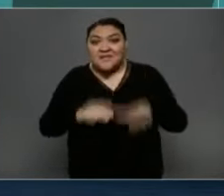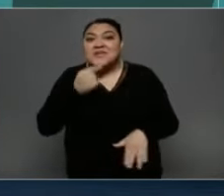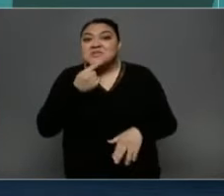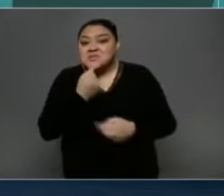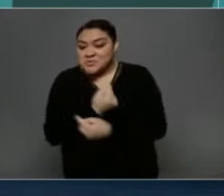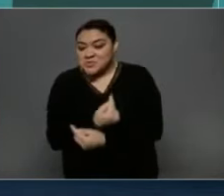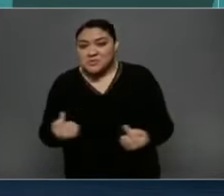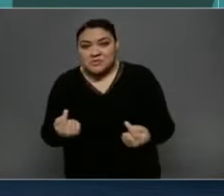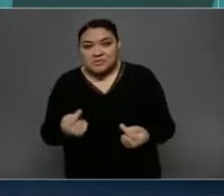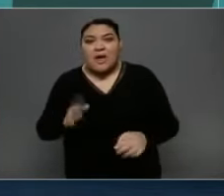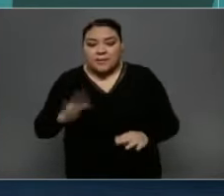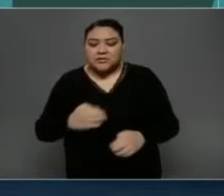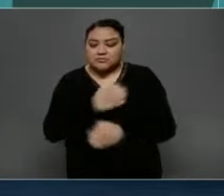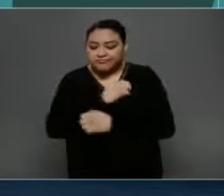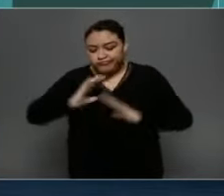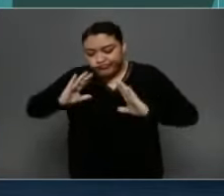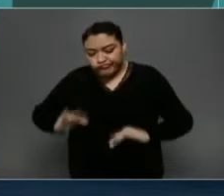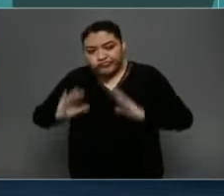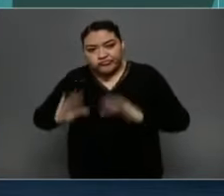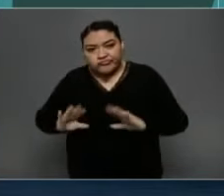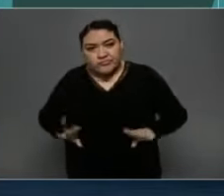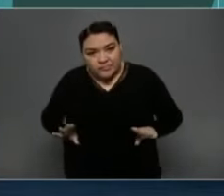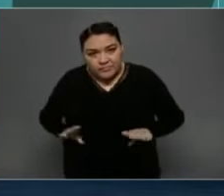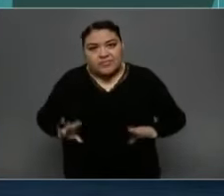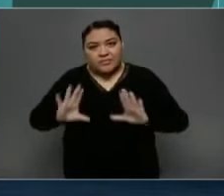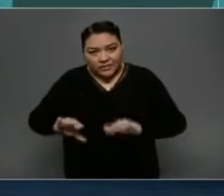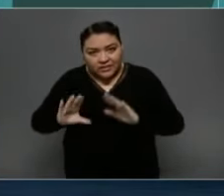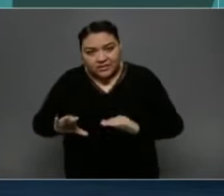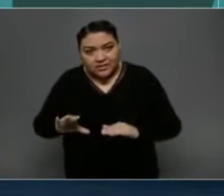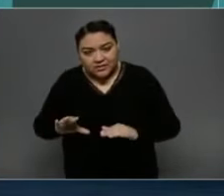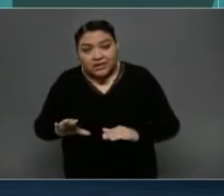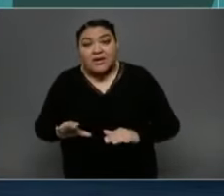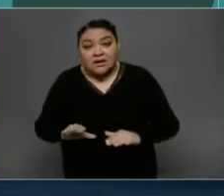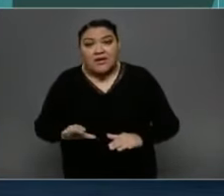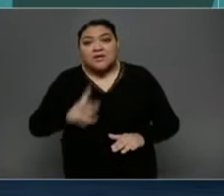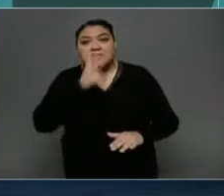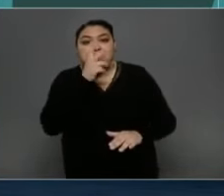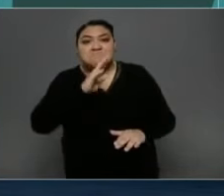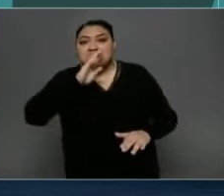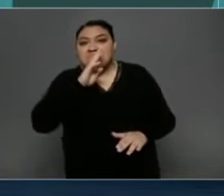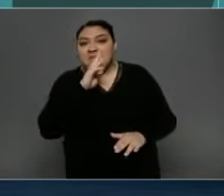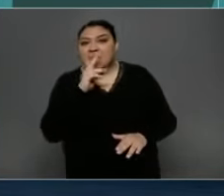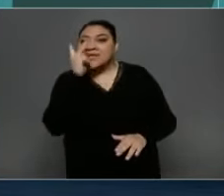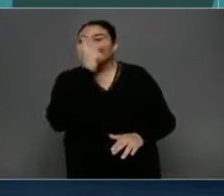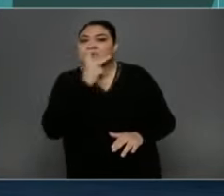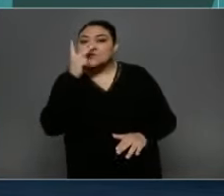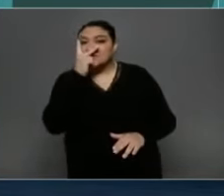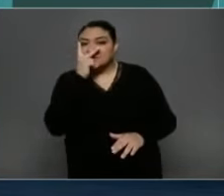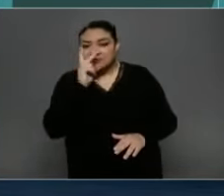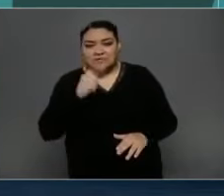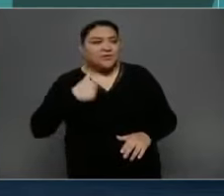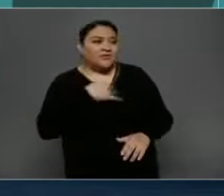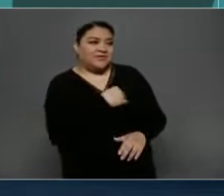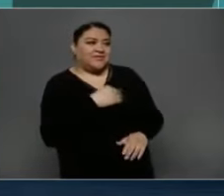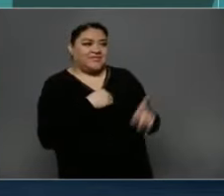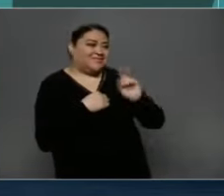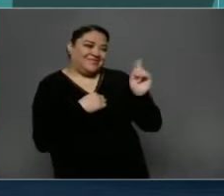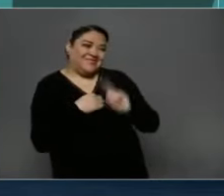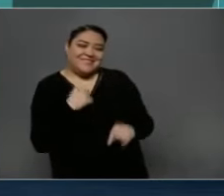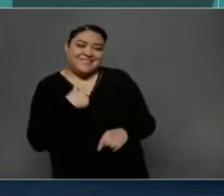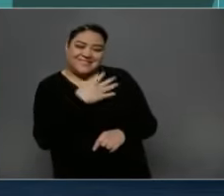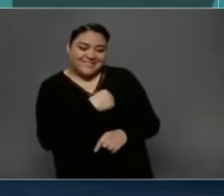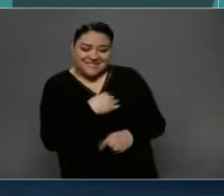de su propia educación sin que los padres sean pedagogos bueno yo no tengo hijos y va decir seamos